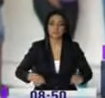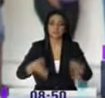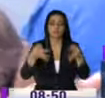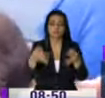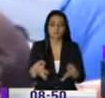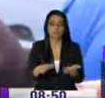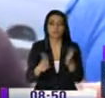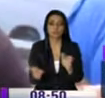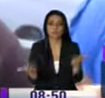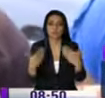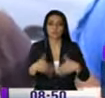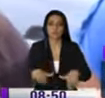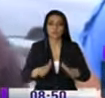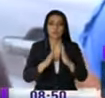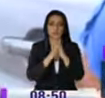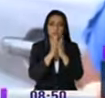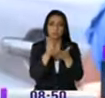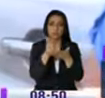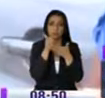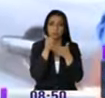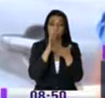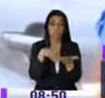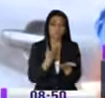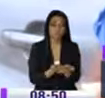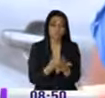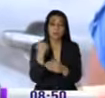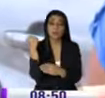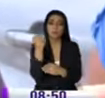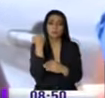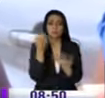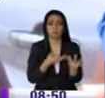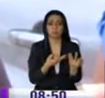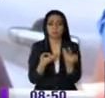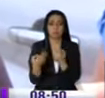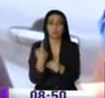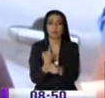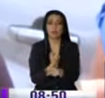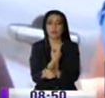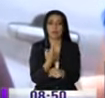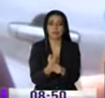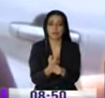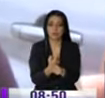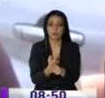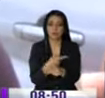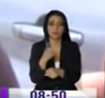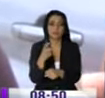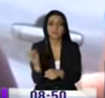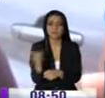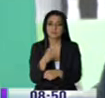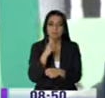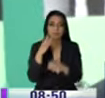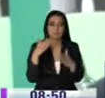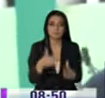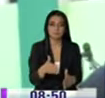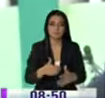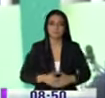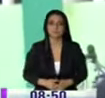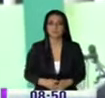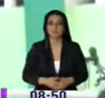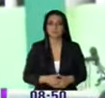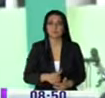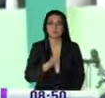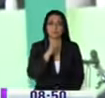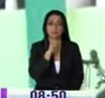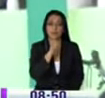muerte. Pedido ayuda y que cuando llegó la ambulancia demoró como hora y media y que no trajeron lo necesario para los primeros auxilios. Falta de